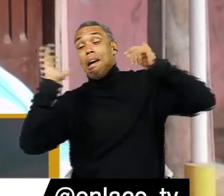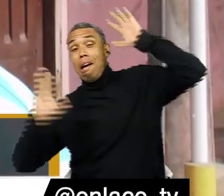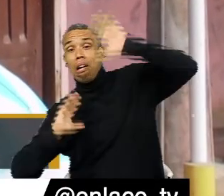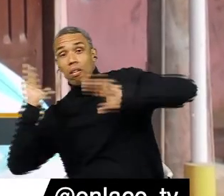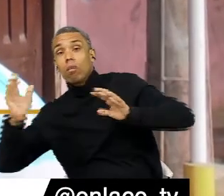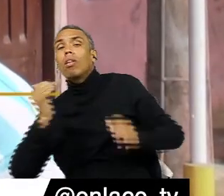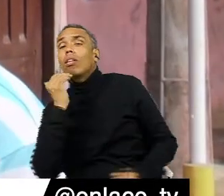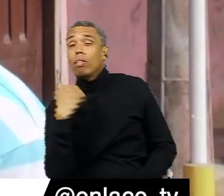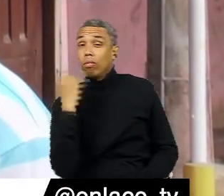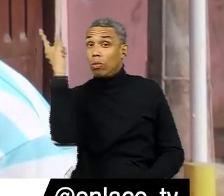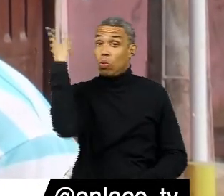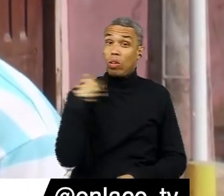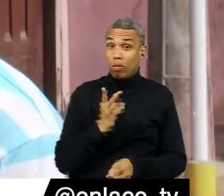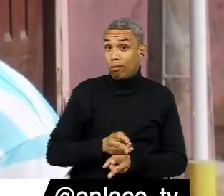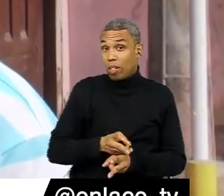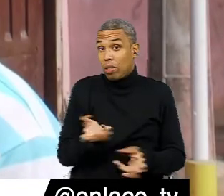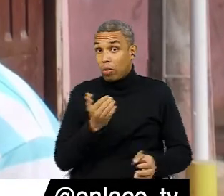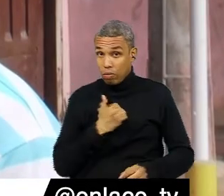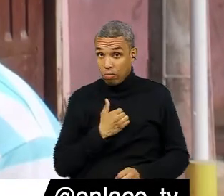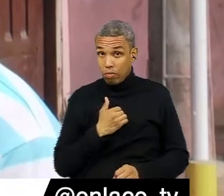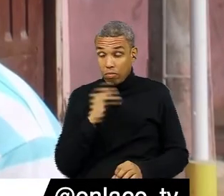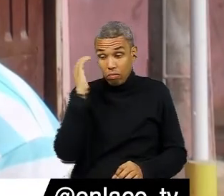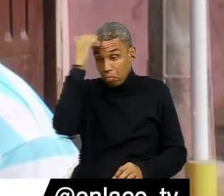pues pronto puede caer uno ahí.